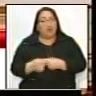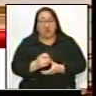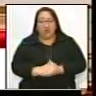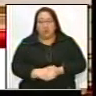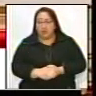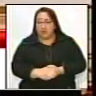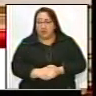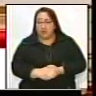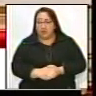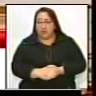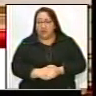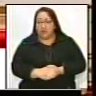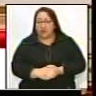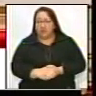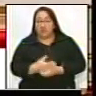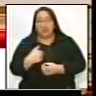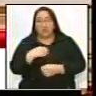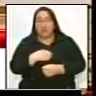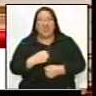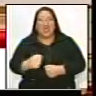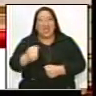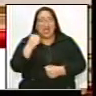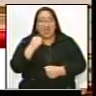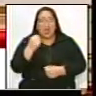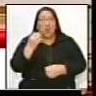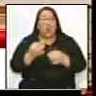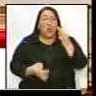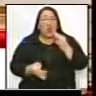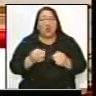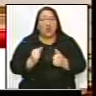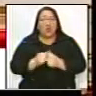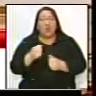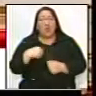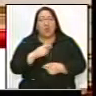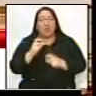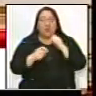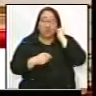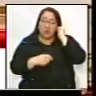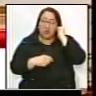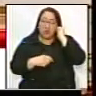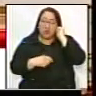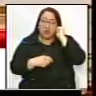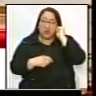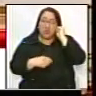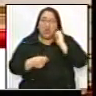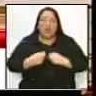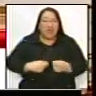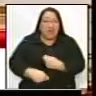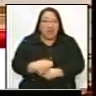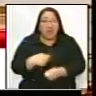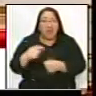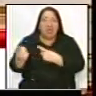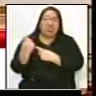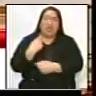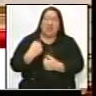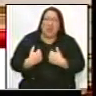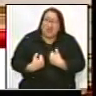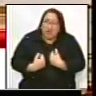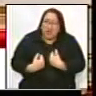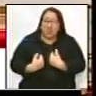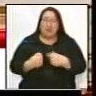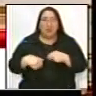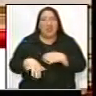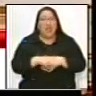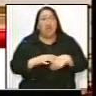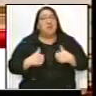traficantes. Doctora, nosotros nos hemos ganado un juicio por los traficantes. Los traficantes nos denunciaron a nosotros